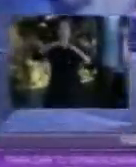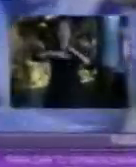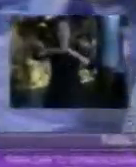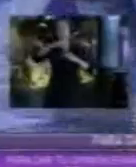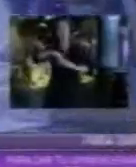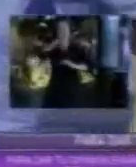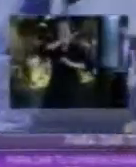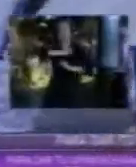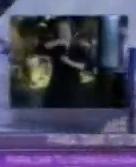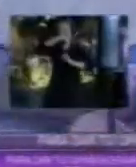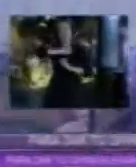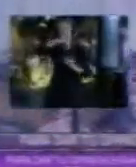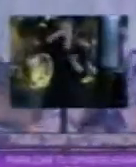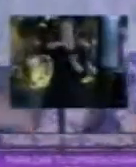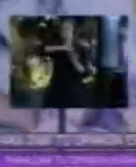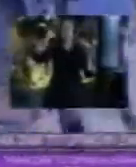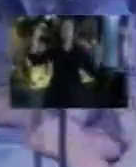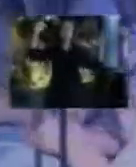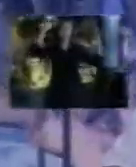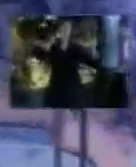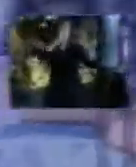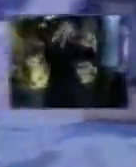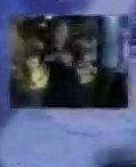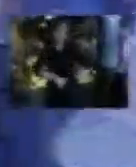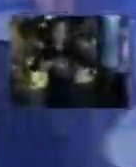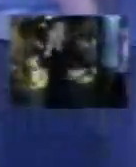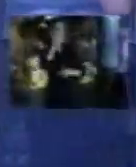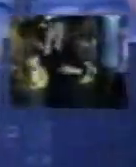males, la ciudad ha iluminado regresando en